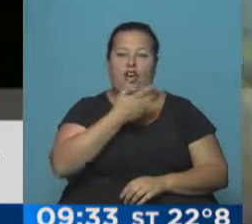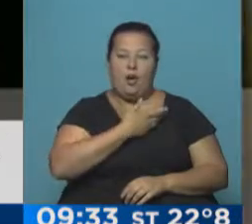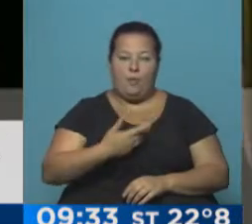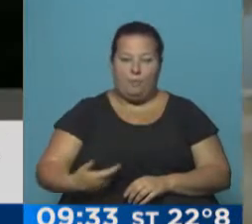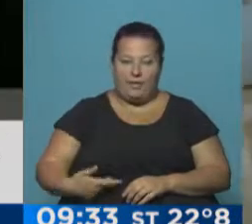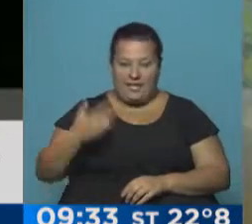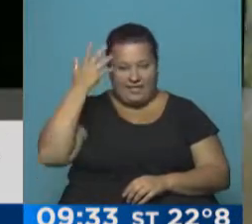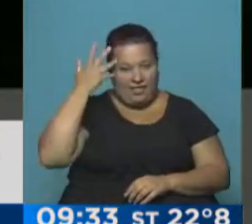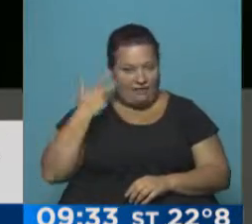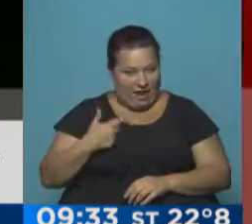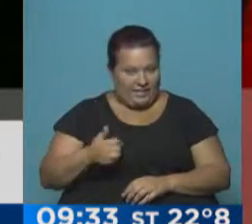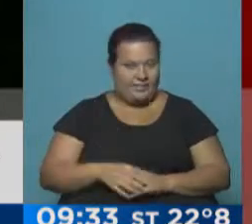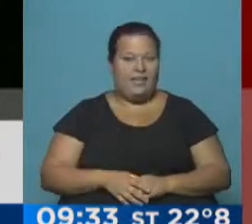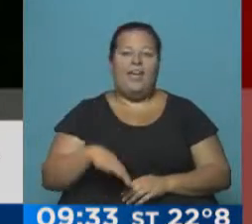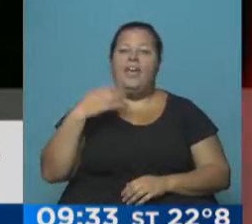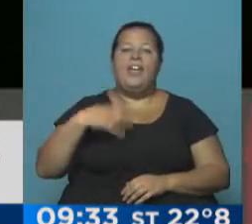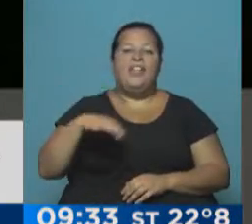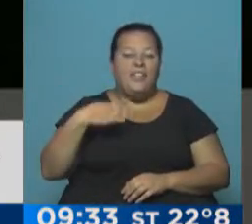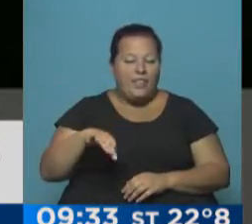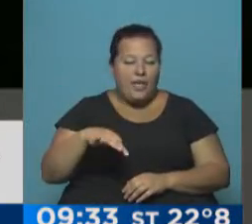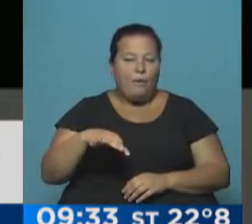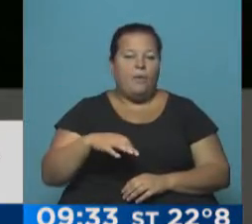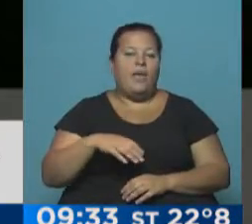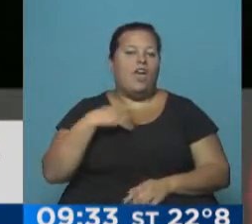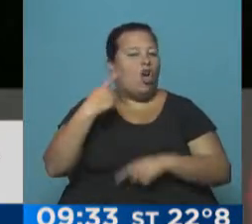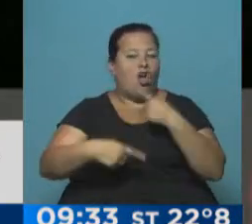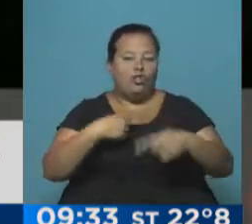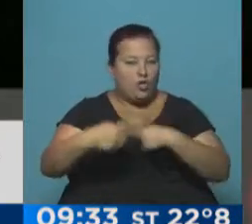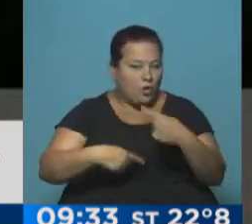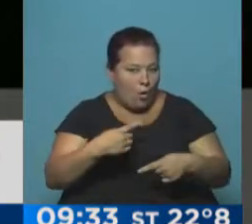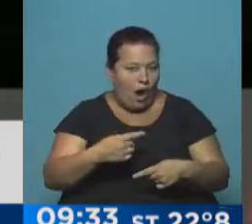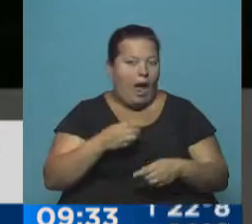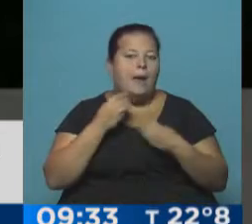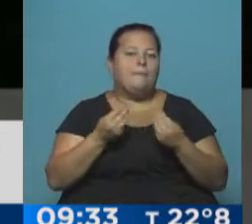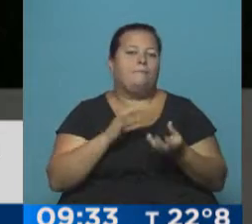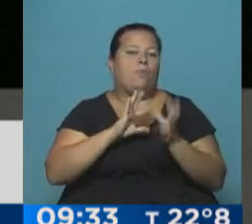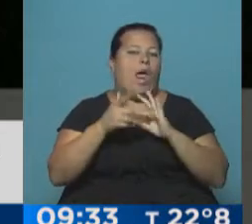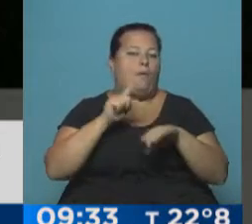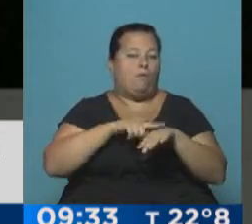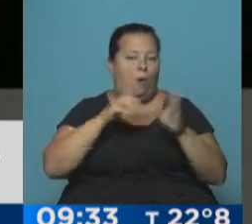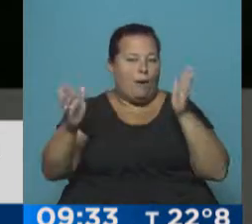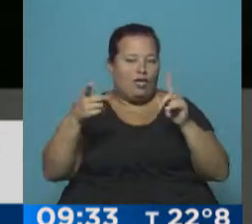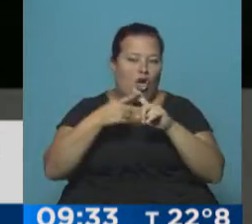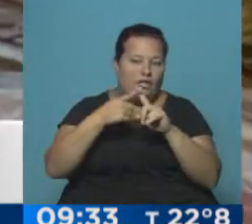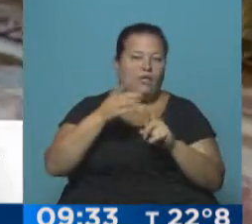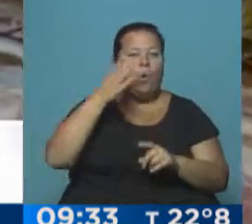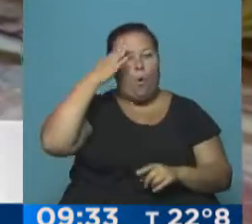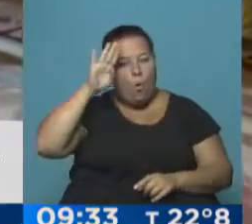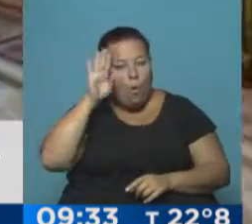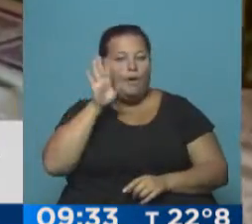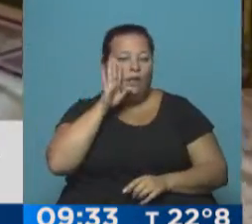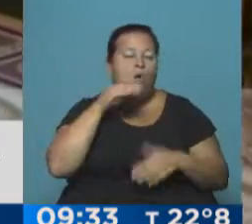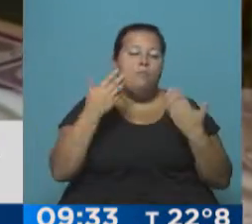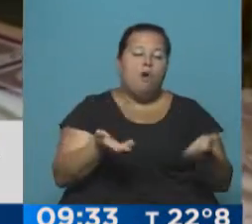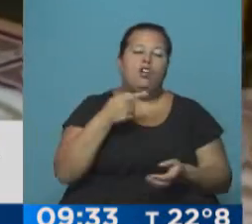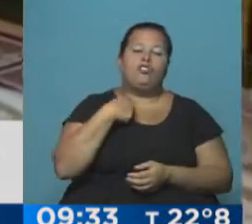françois hollande hay que hay que avanzar en el 9 la nueva etapa de relaciones entre cuba y los estados unidos y por